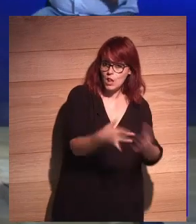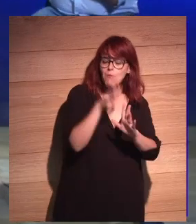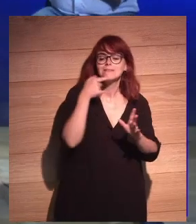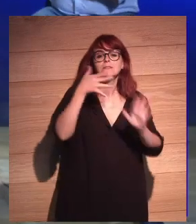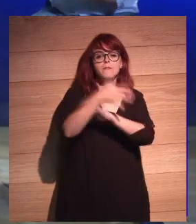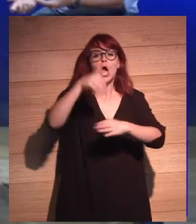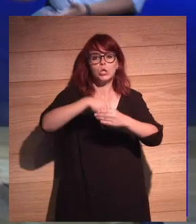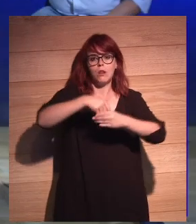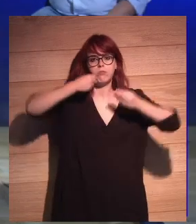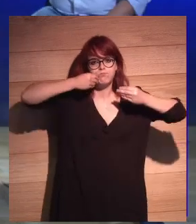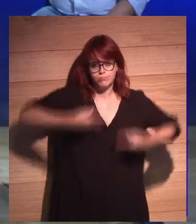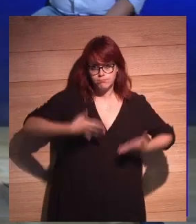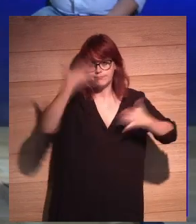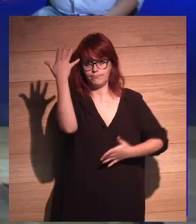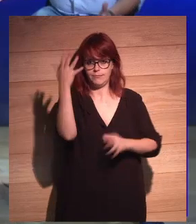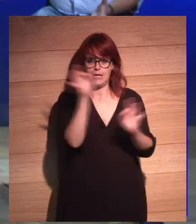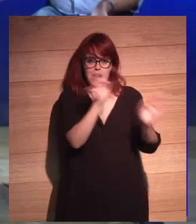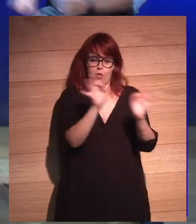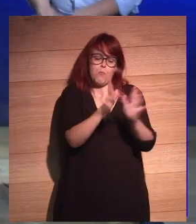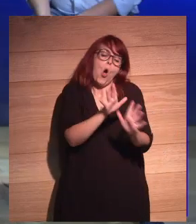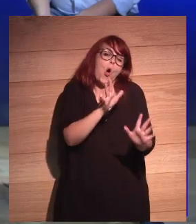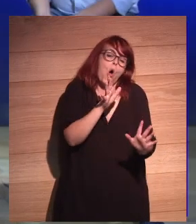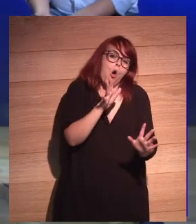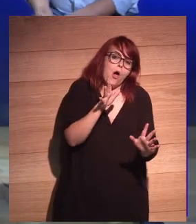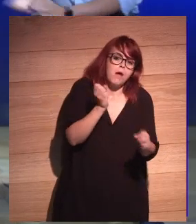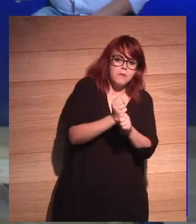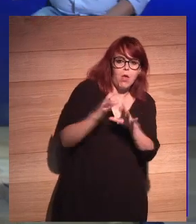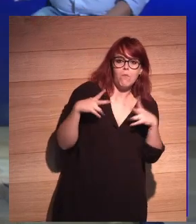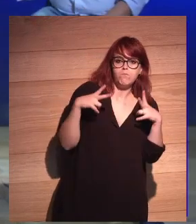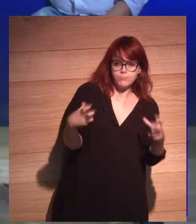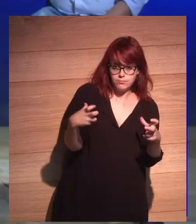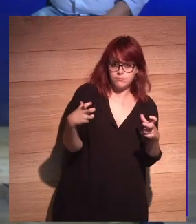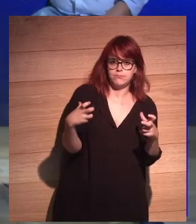se forme de verdad y esté bien trabajado. Sin embargo,